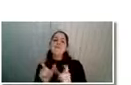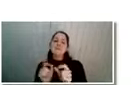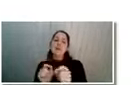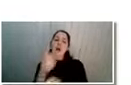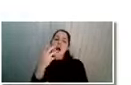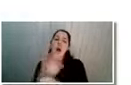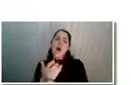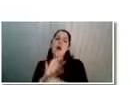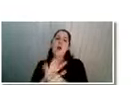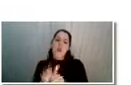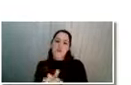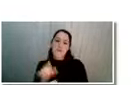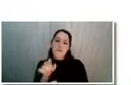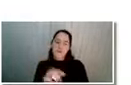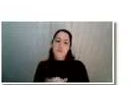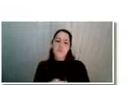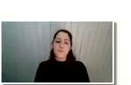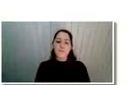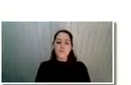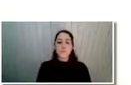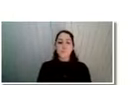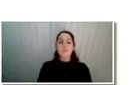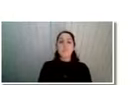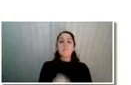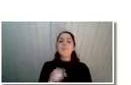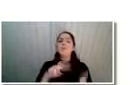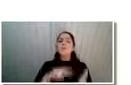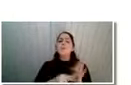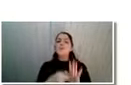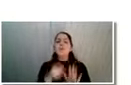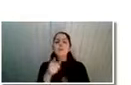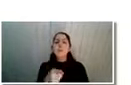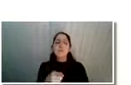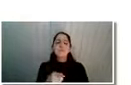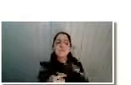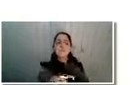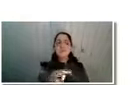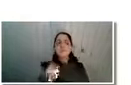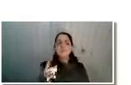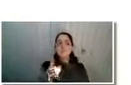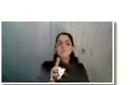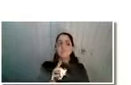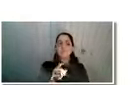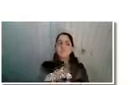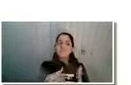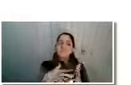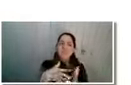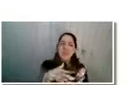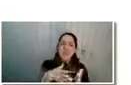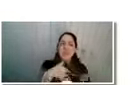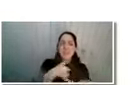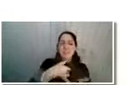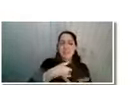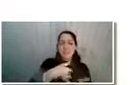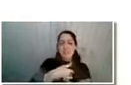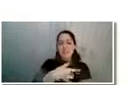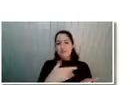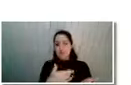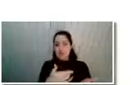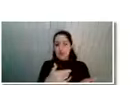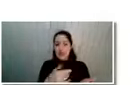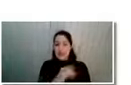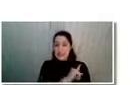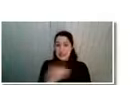color. Ahora, el problema de este test es que no es tan sensitivo como una PCR, porque no pasa por este proceso